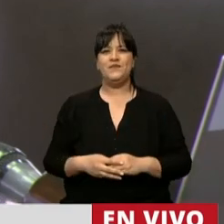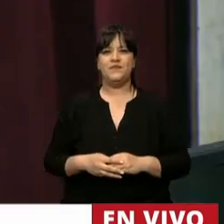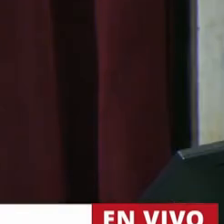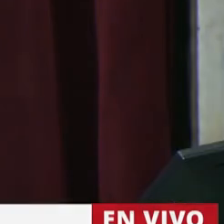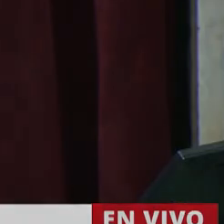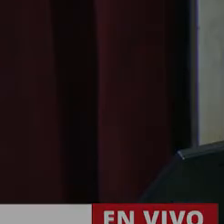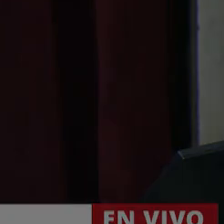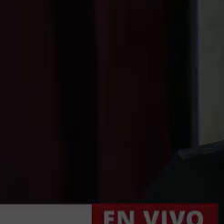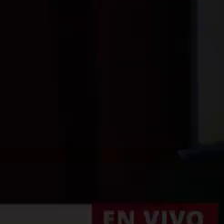Gracias, diputado.